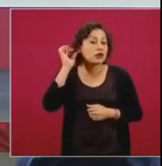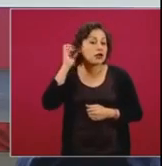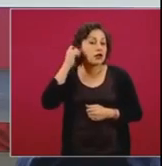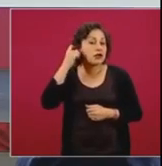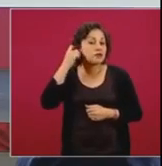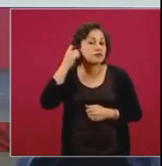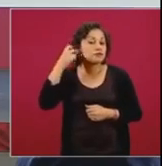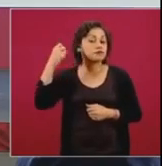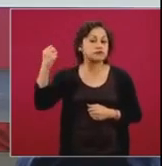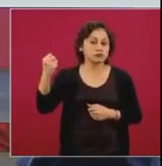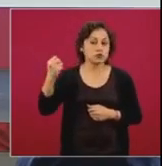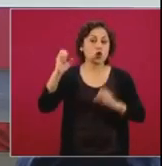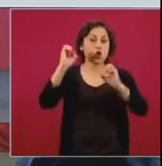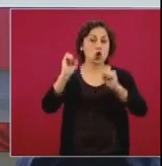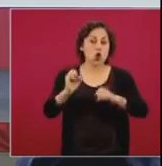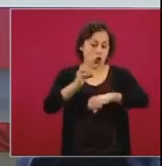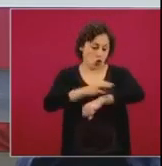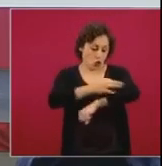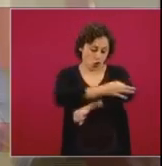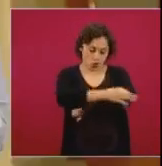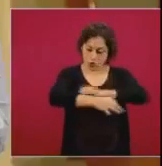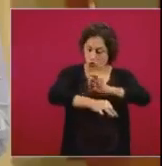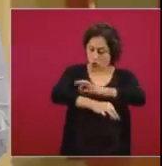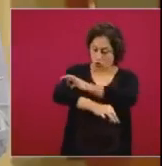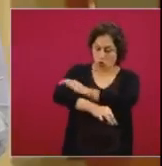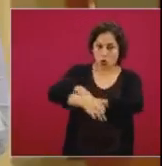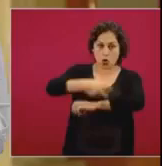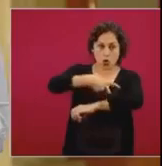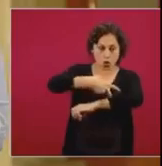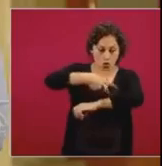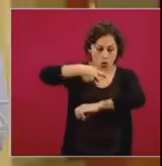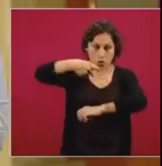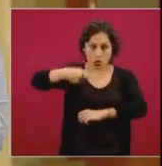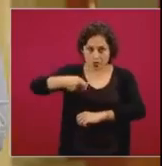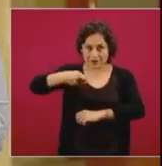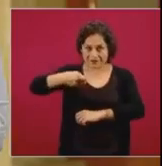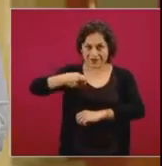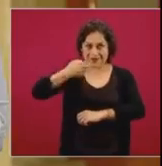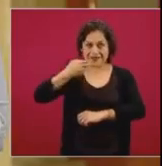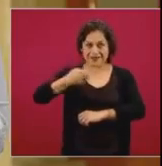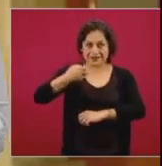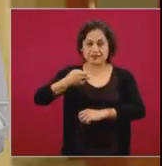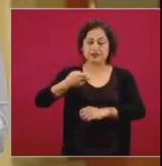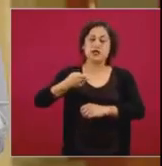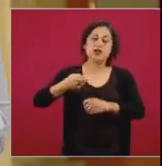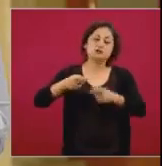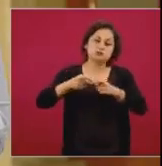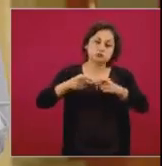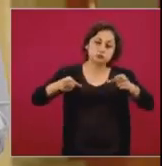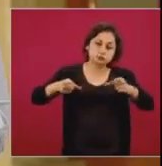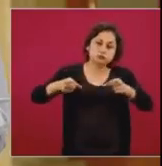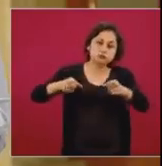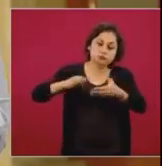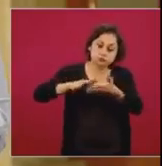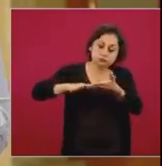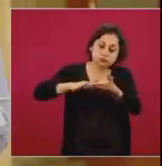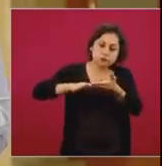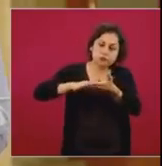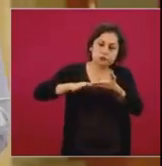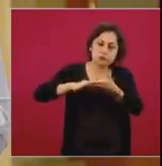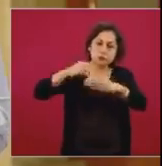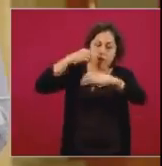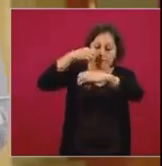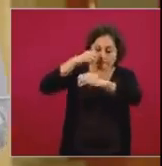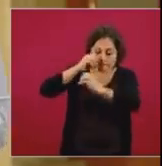las lesiones, esas lesiones que les comentaba en la piel, se toma y se fija en una laminilla y se lee para ver si se ven